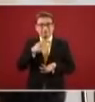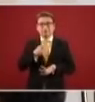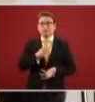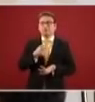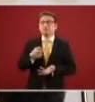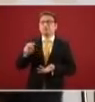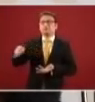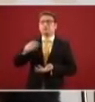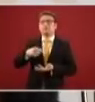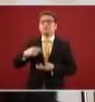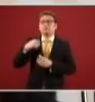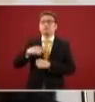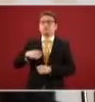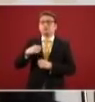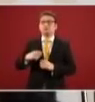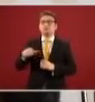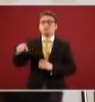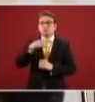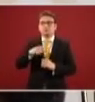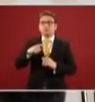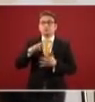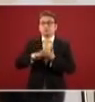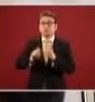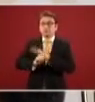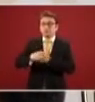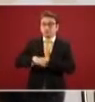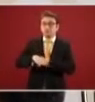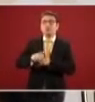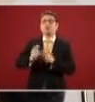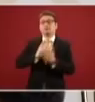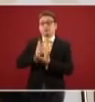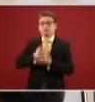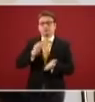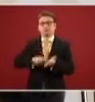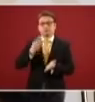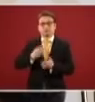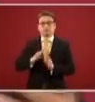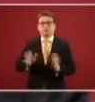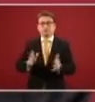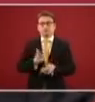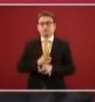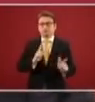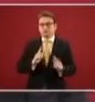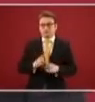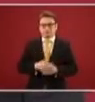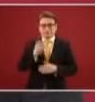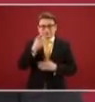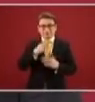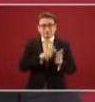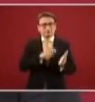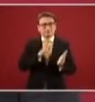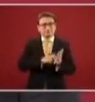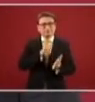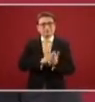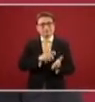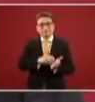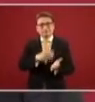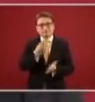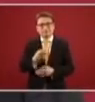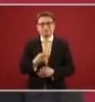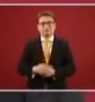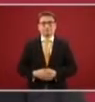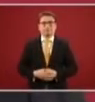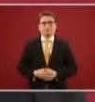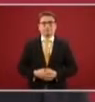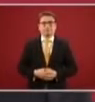un crecimiento nulo en el tercero, por lo que muchos analistas lo consideran una recesión técnica. Y se lo dijo